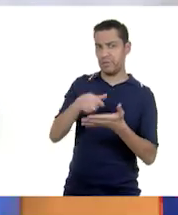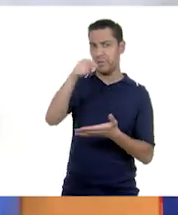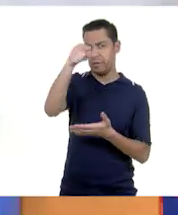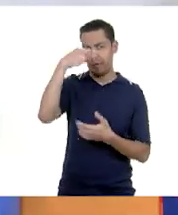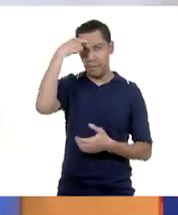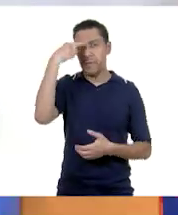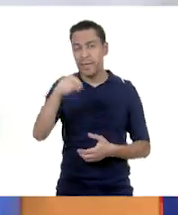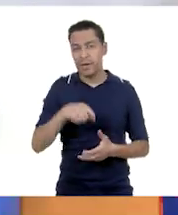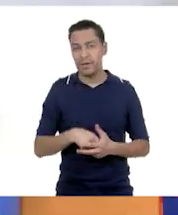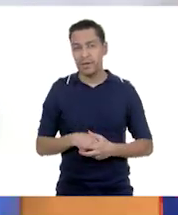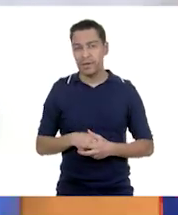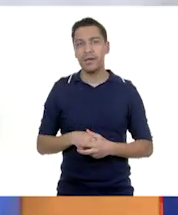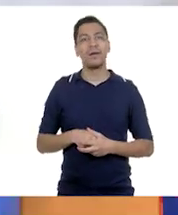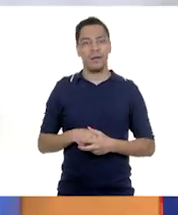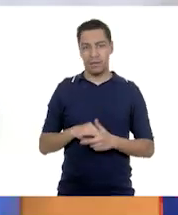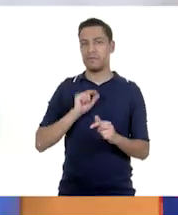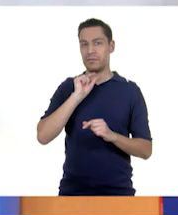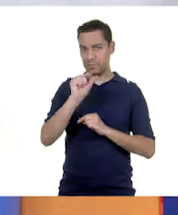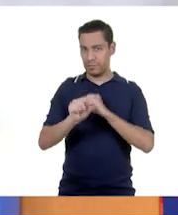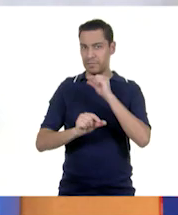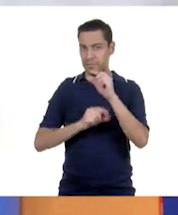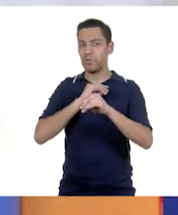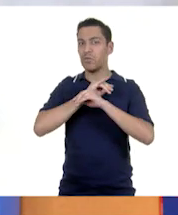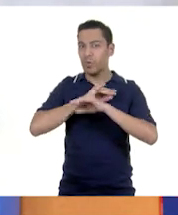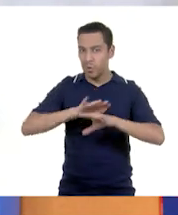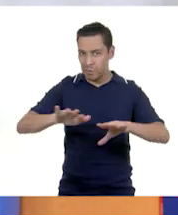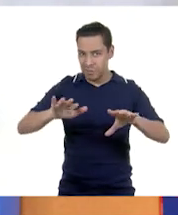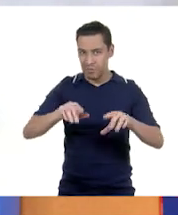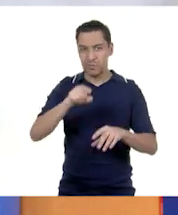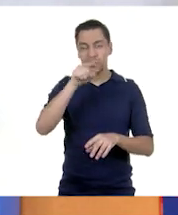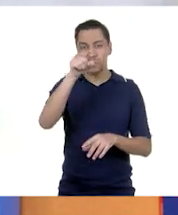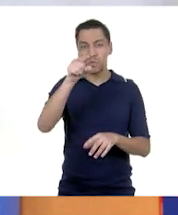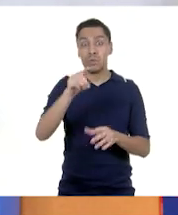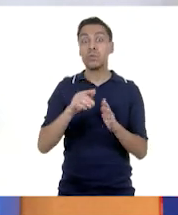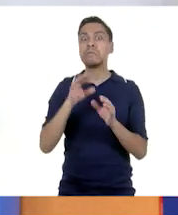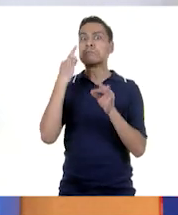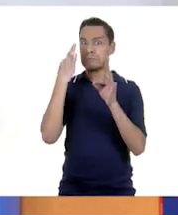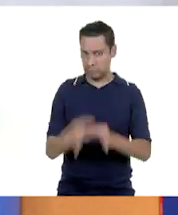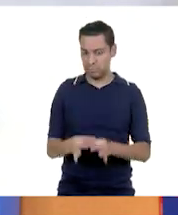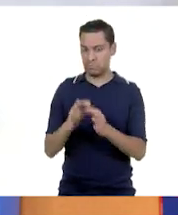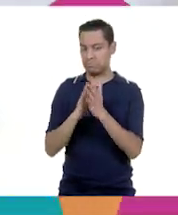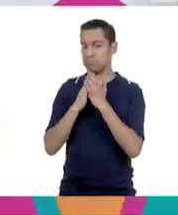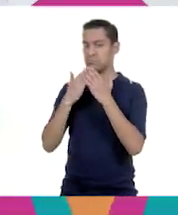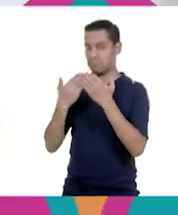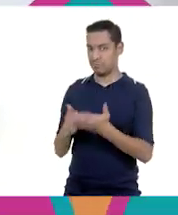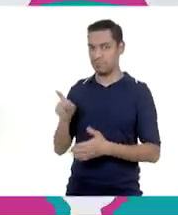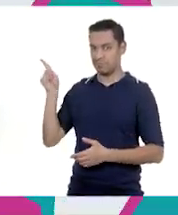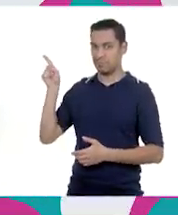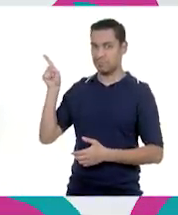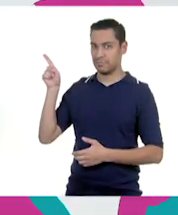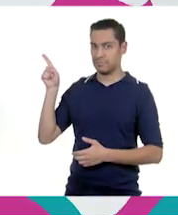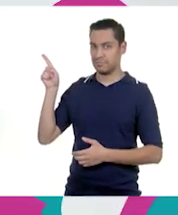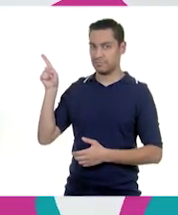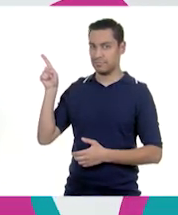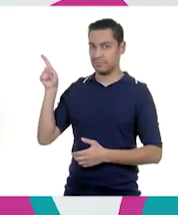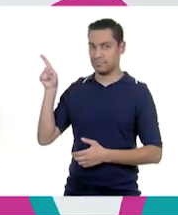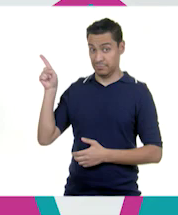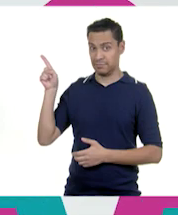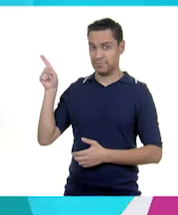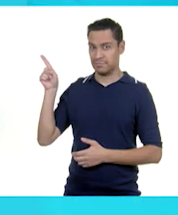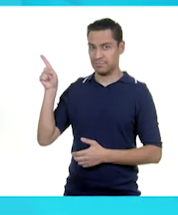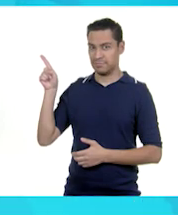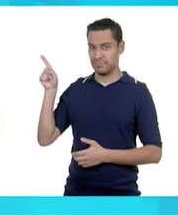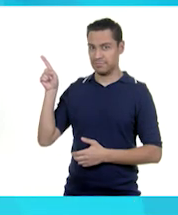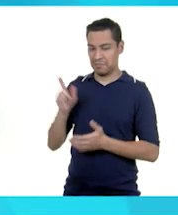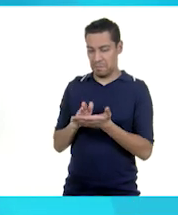que ya vamos conociendo un poquito, es importante que ahí en casa tengan listo su libro de conocimiento del medio de segundo grado, en la página